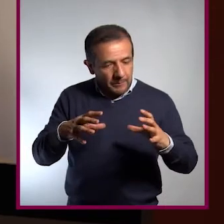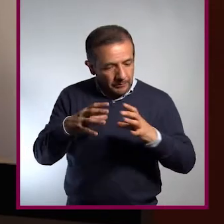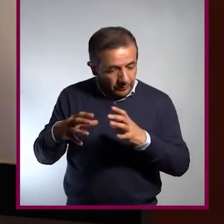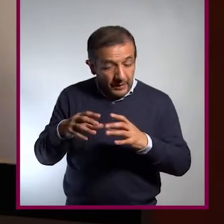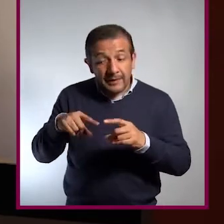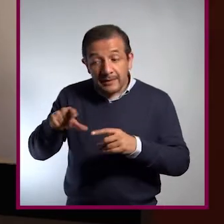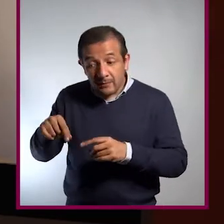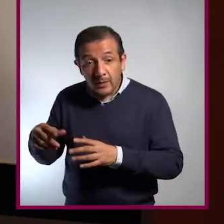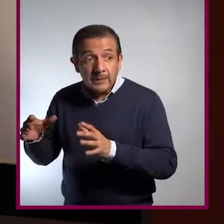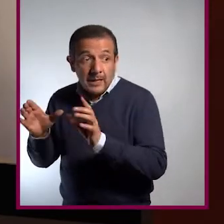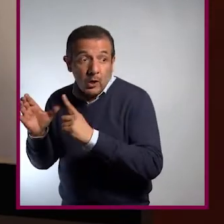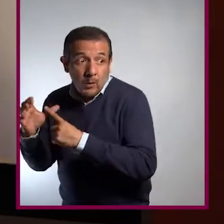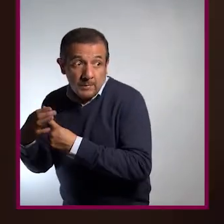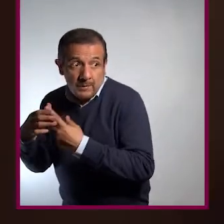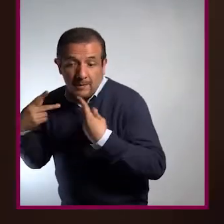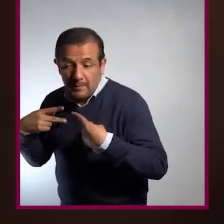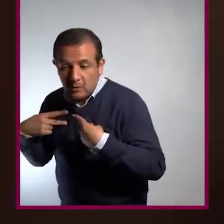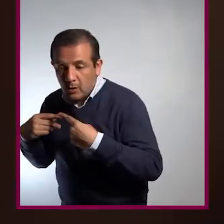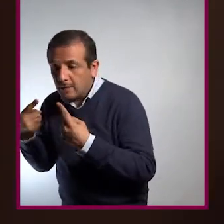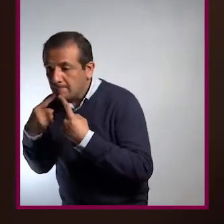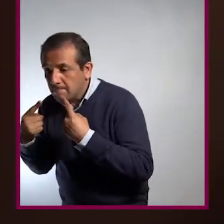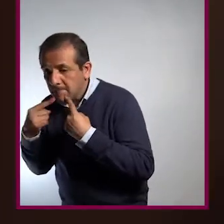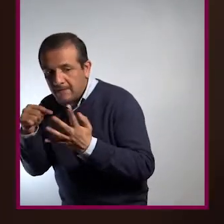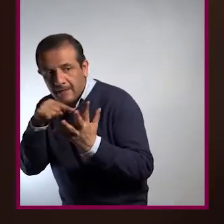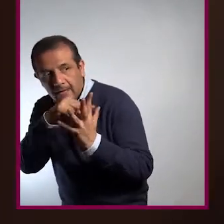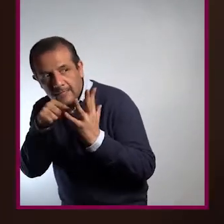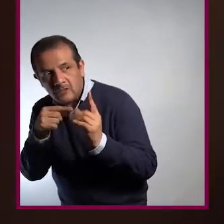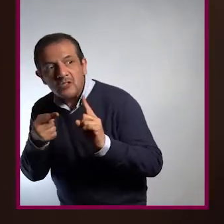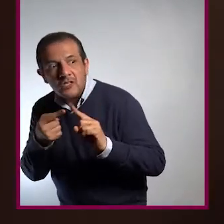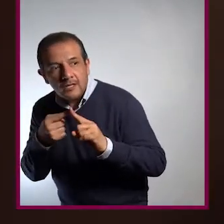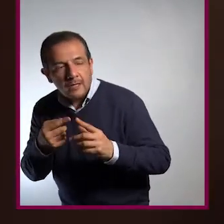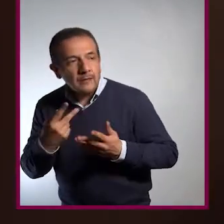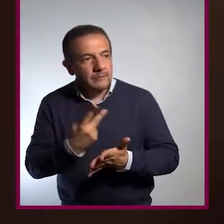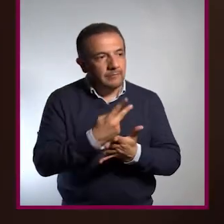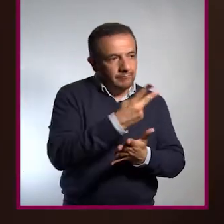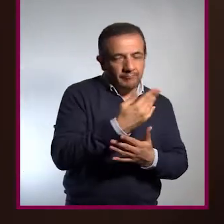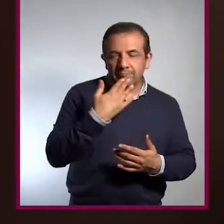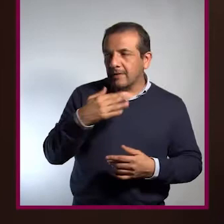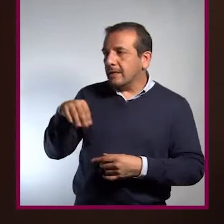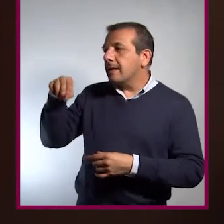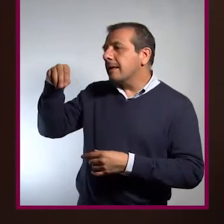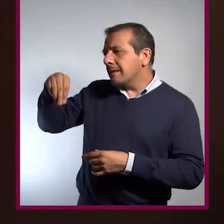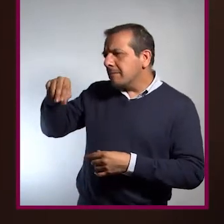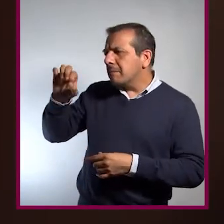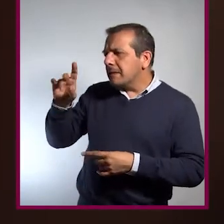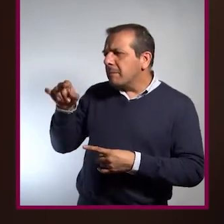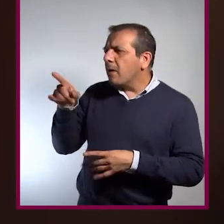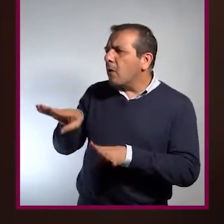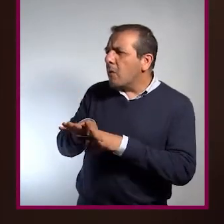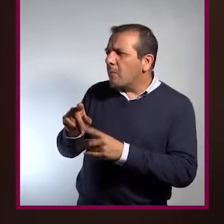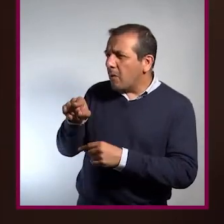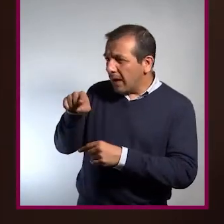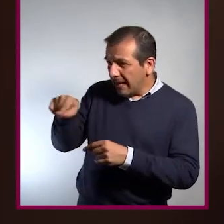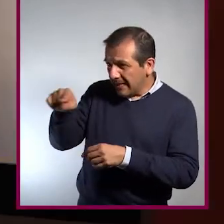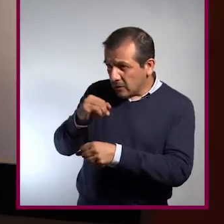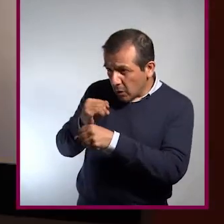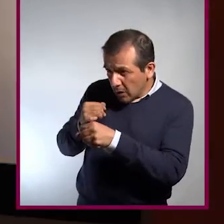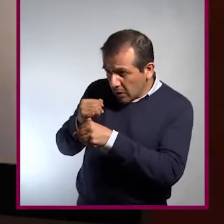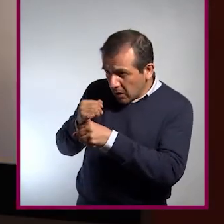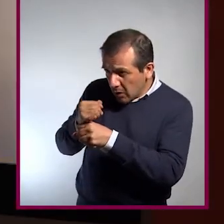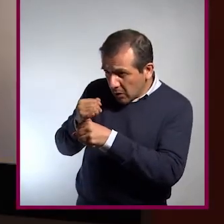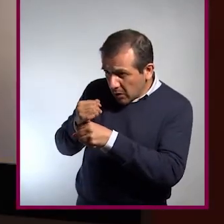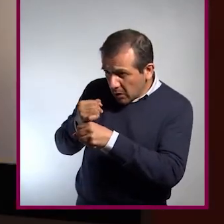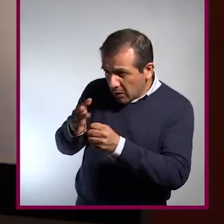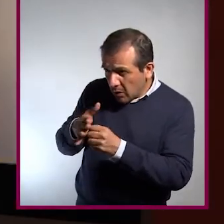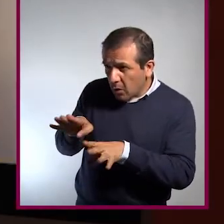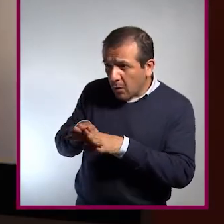ser el ganador del premio. Mónica, ¿de qué manera los descubrimientos reconocidos han impactado en la salud? Esto se los voy